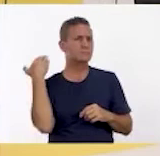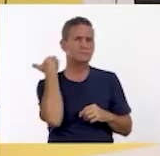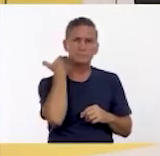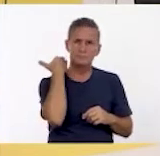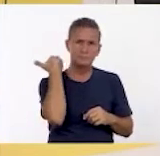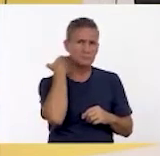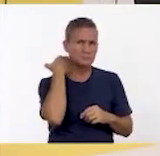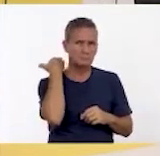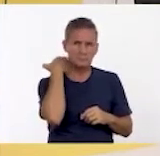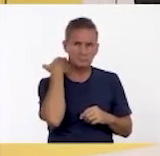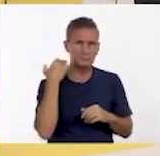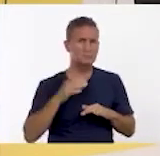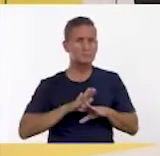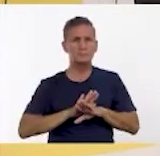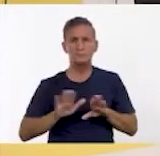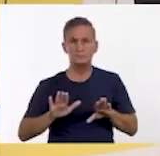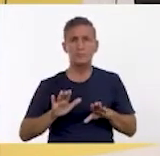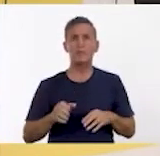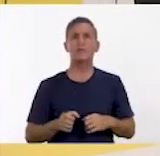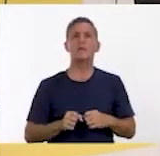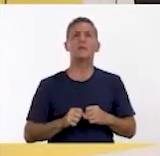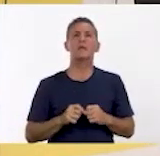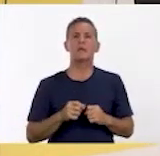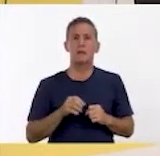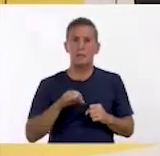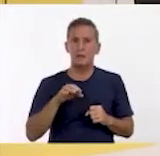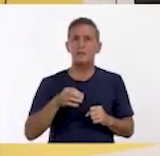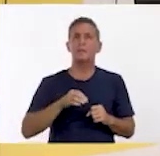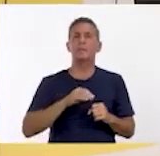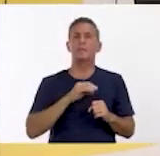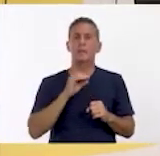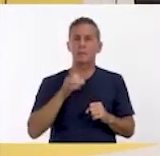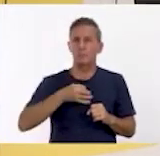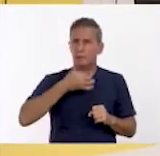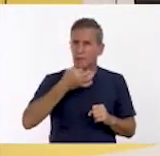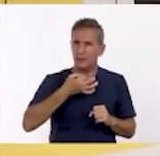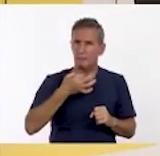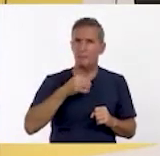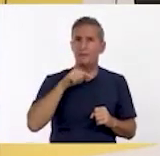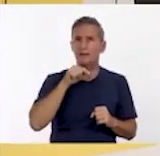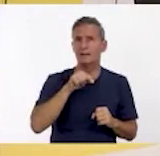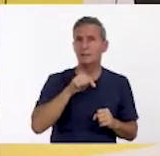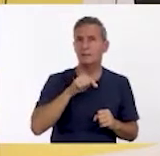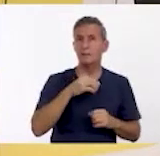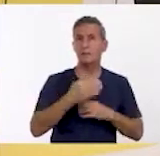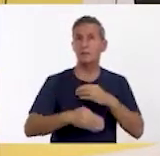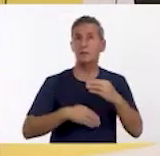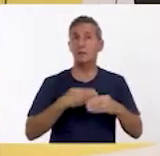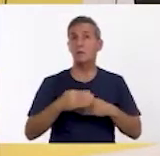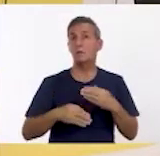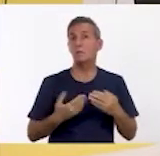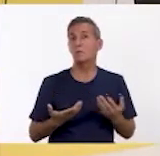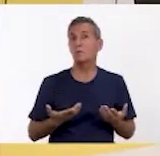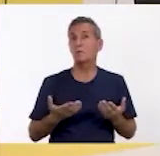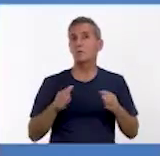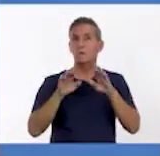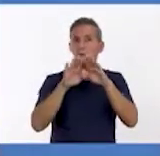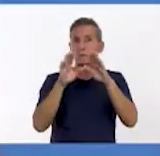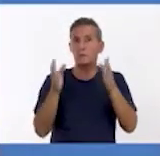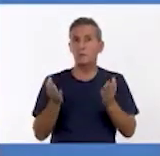nosotros hacer la fuerza y llevar nuestro mensaje y llevar la situación de Cuba, que a veces Cuba,